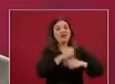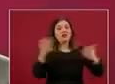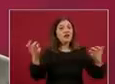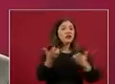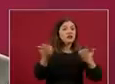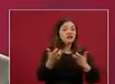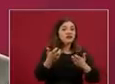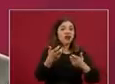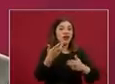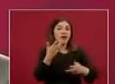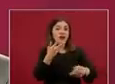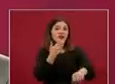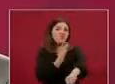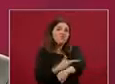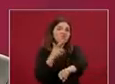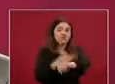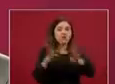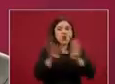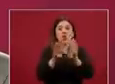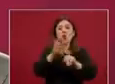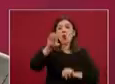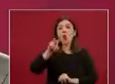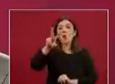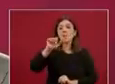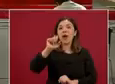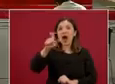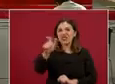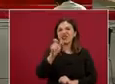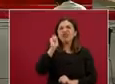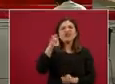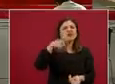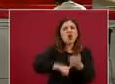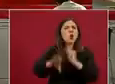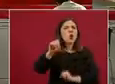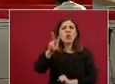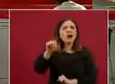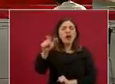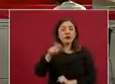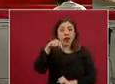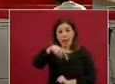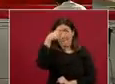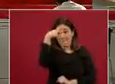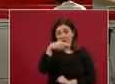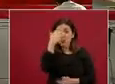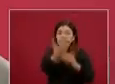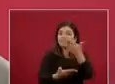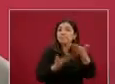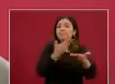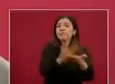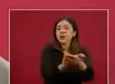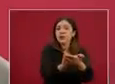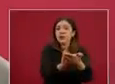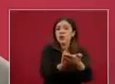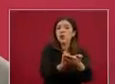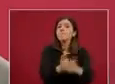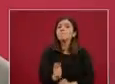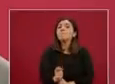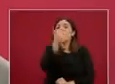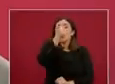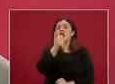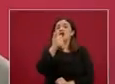está organizando el proceso de COVAX. ¿Qué implica el proceso de COVAX? Que México ha solicitado una